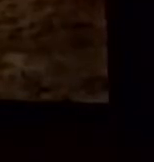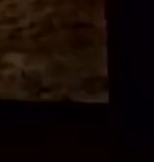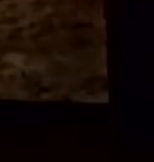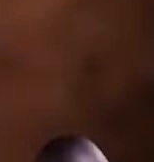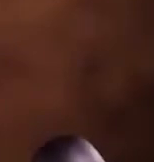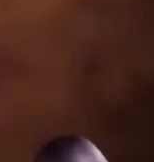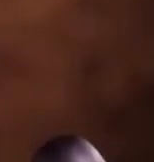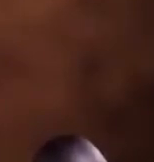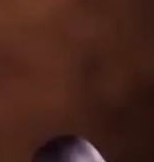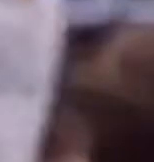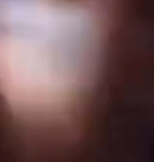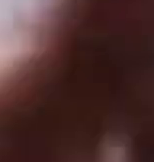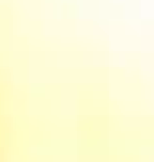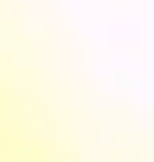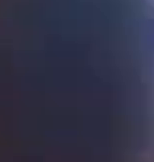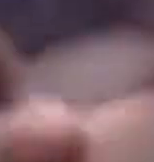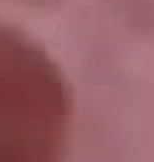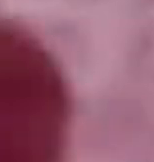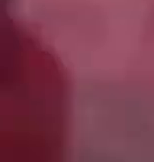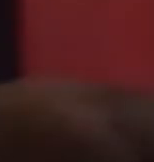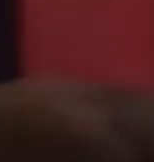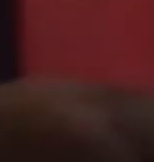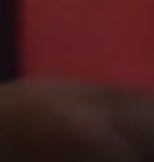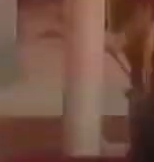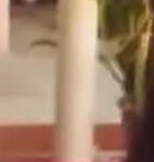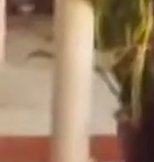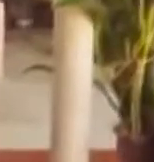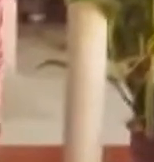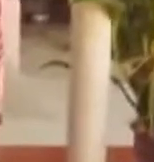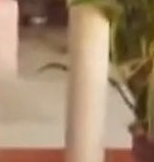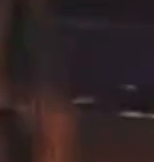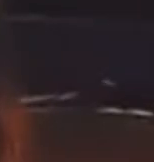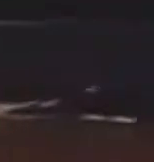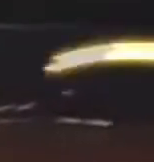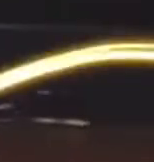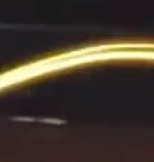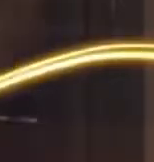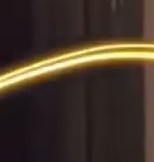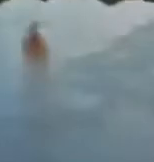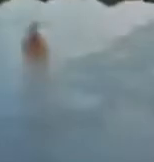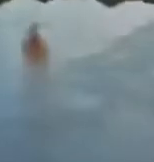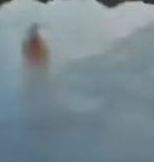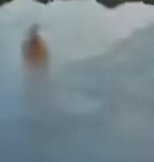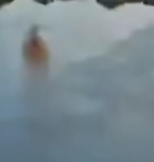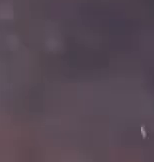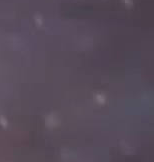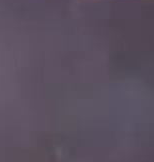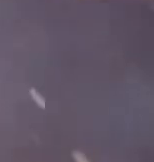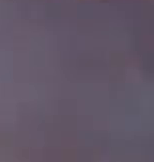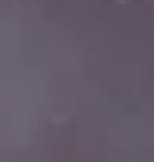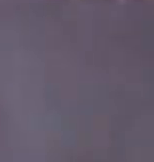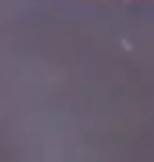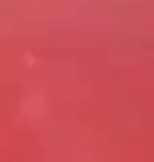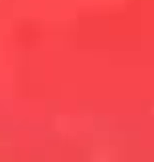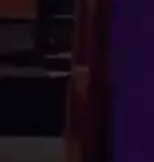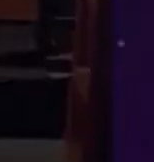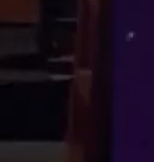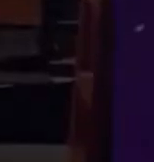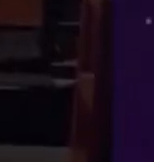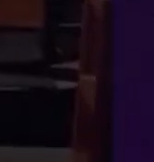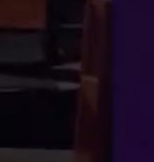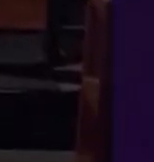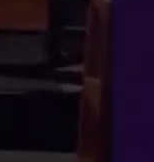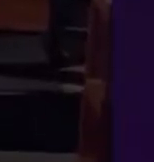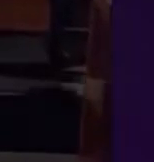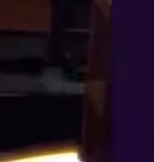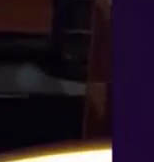principal reconocimiento a lo mejor de la televisión pública en América Latina en las siguientes categorías: Me